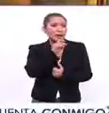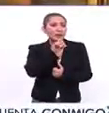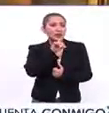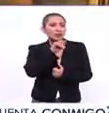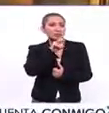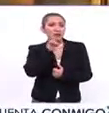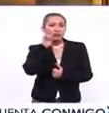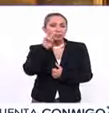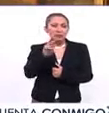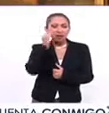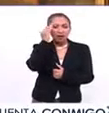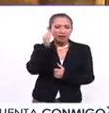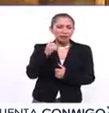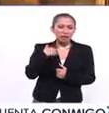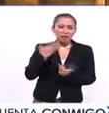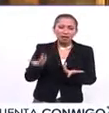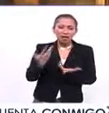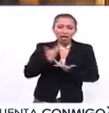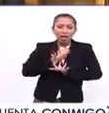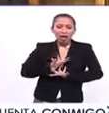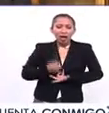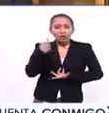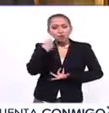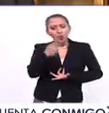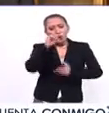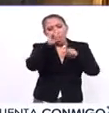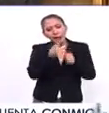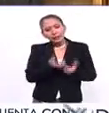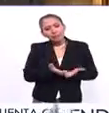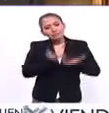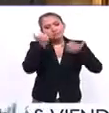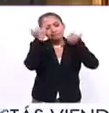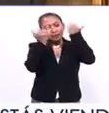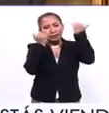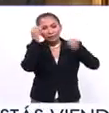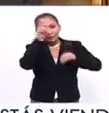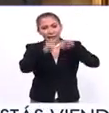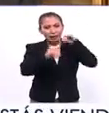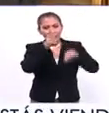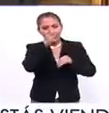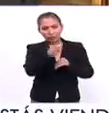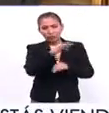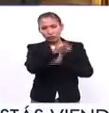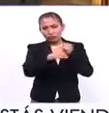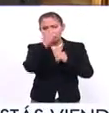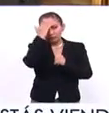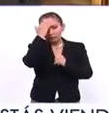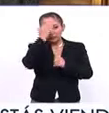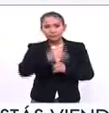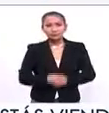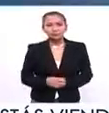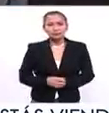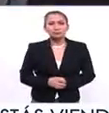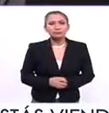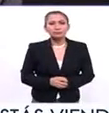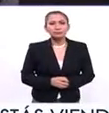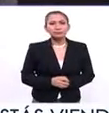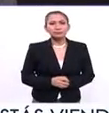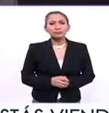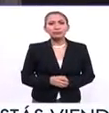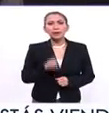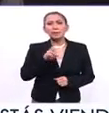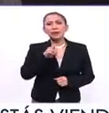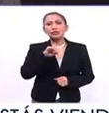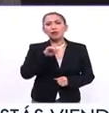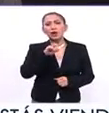conjuraron horrores y destierro, dándole a su arte vigor creativo, ese que hoy todos conocemos.